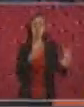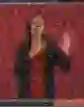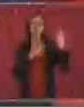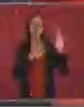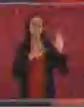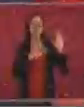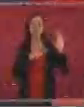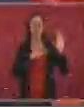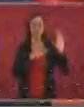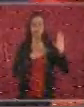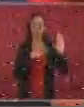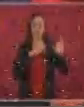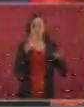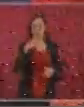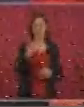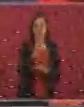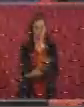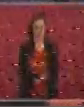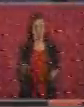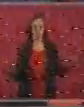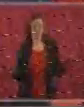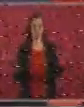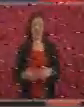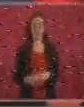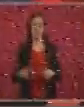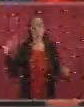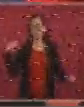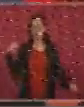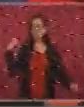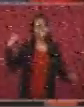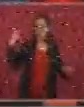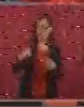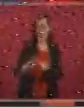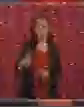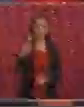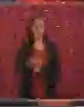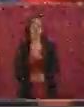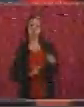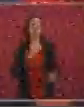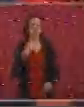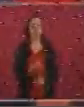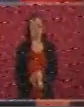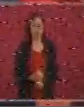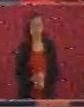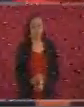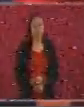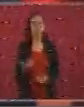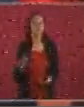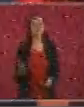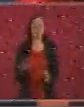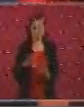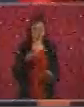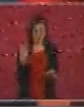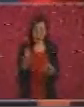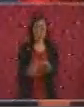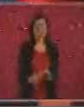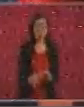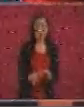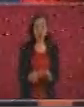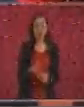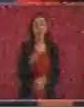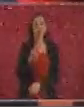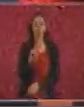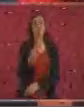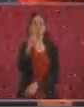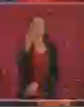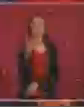Si es así va a ser más difícil, porque decíamos, también están los gobernadores, los alcaldes, que son un factor para el acarreo a la hora